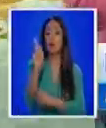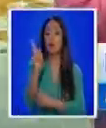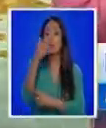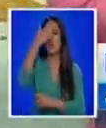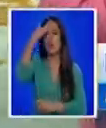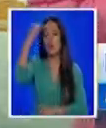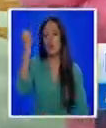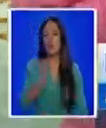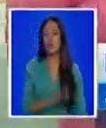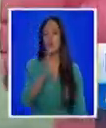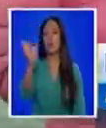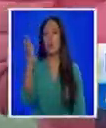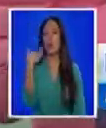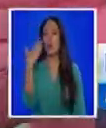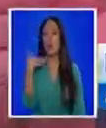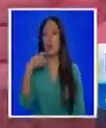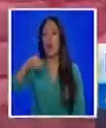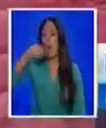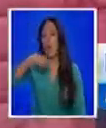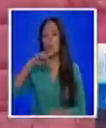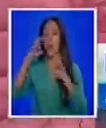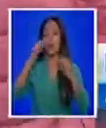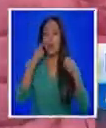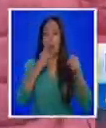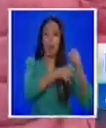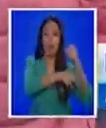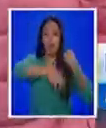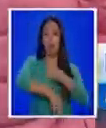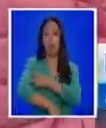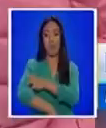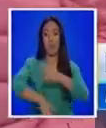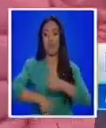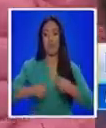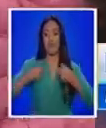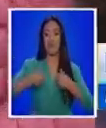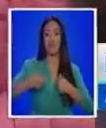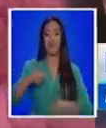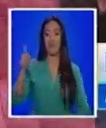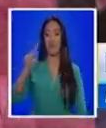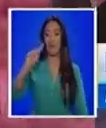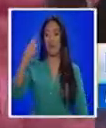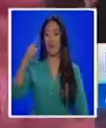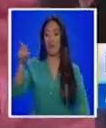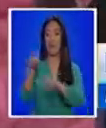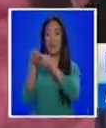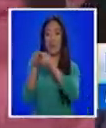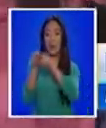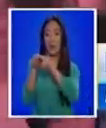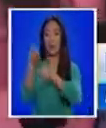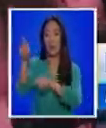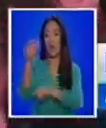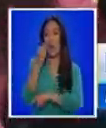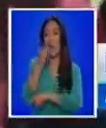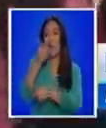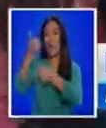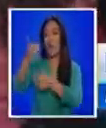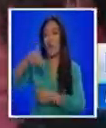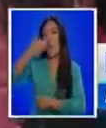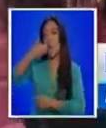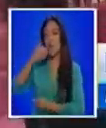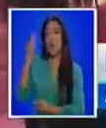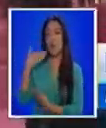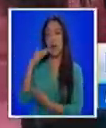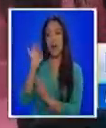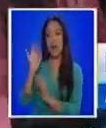próxima vez que vayan al Guayas a comer así bien rico para que sean bien pepiados y bien macucos, así como los primeros concursantes. Yo creo que ellos se comieron encebollado. ¿Qué les